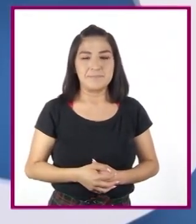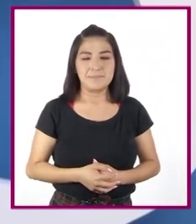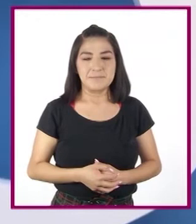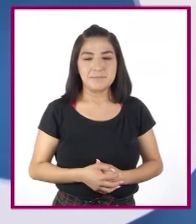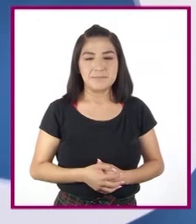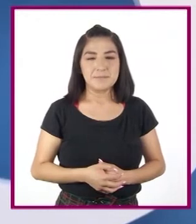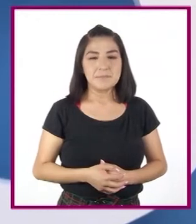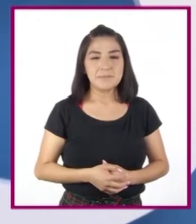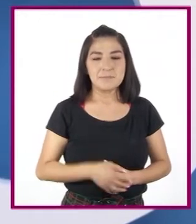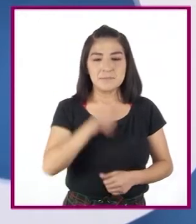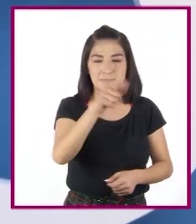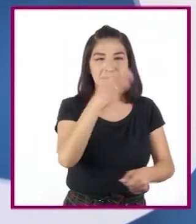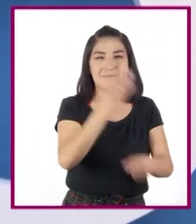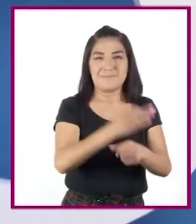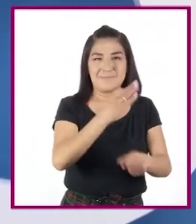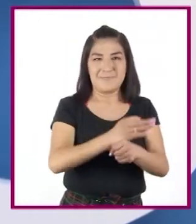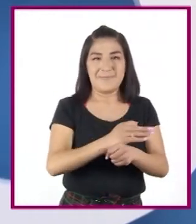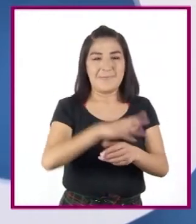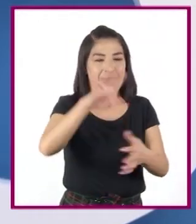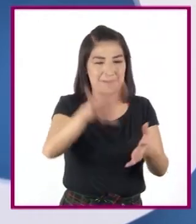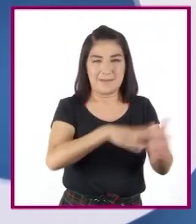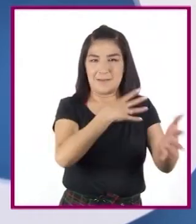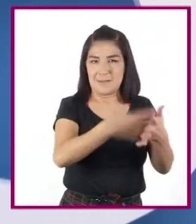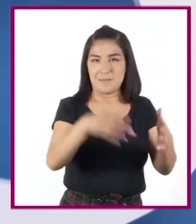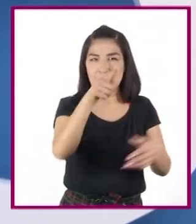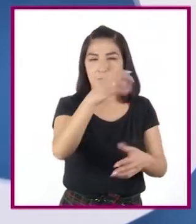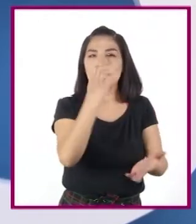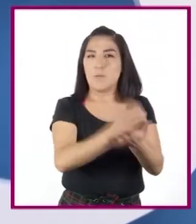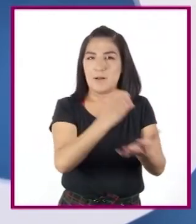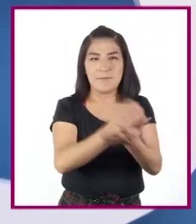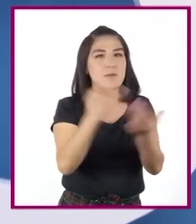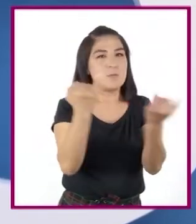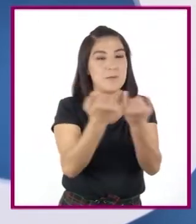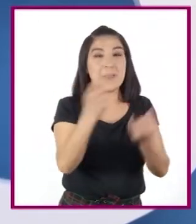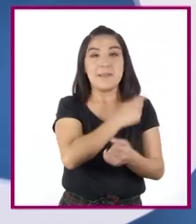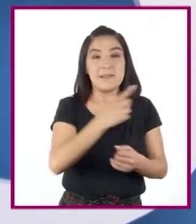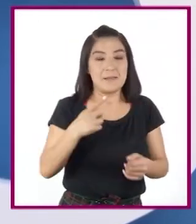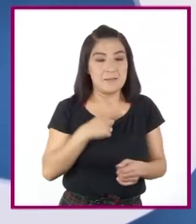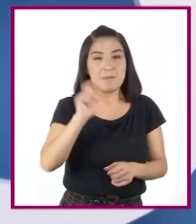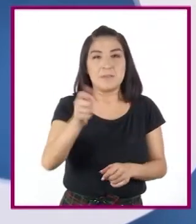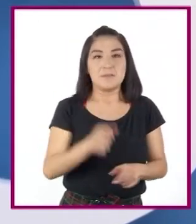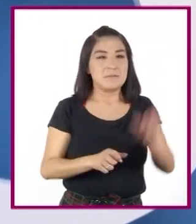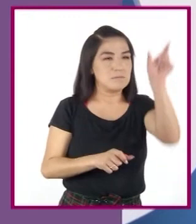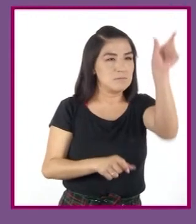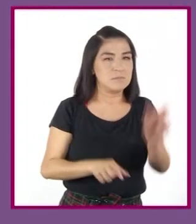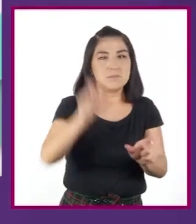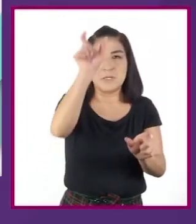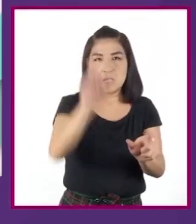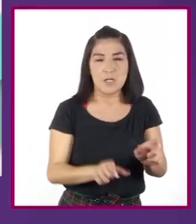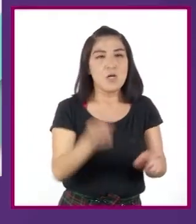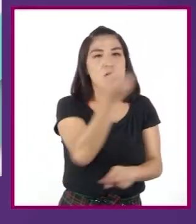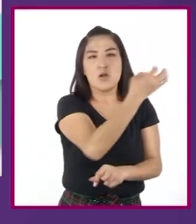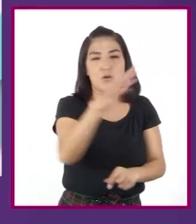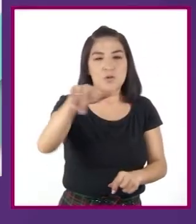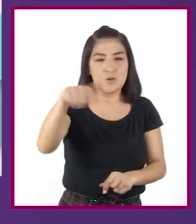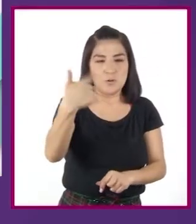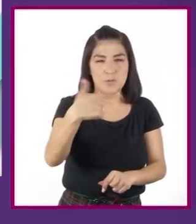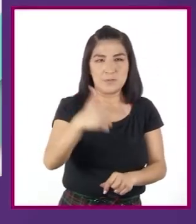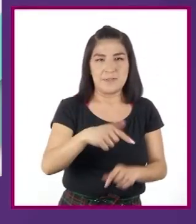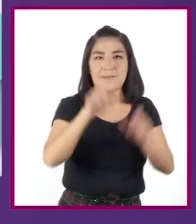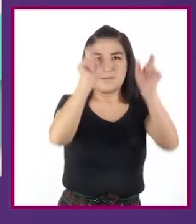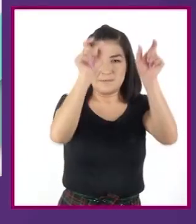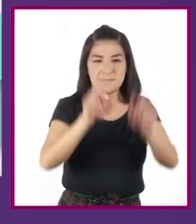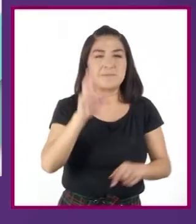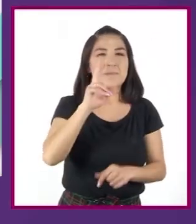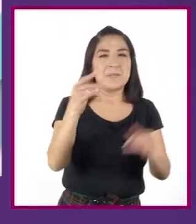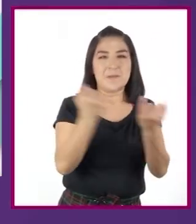Tracen la siguiente tabla en su cuaderno. Debe de tener 2 columnas con 12 filas. En la tabla